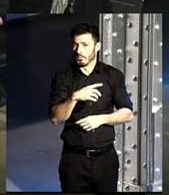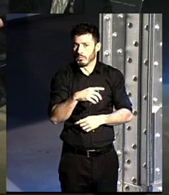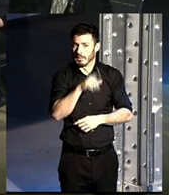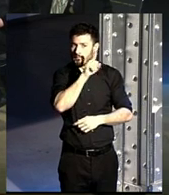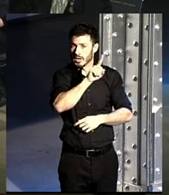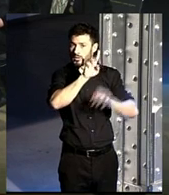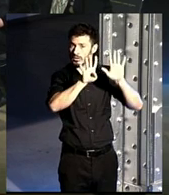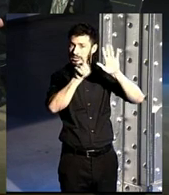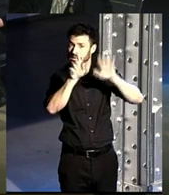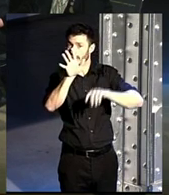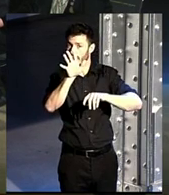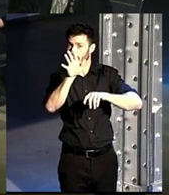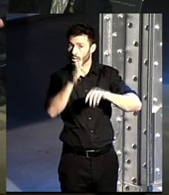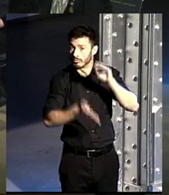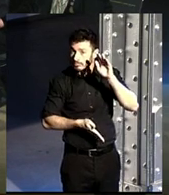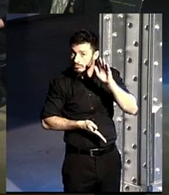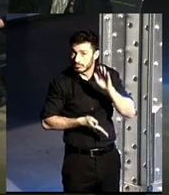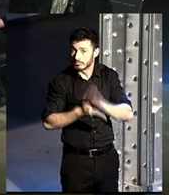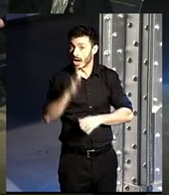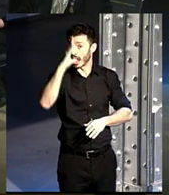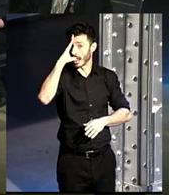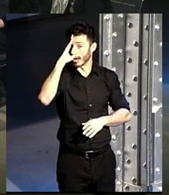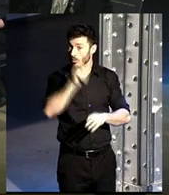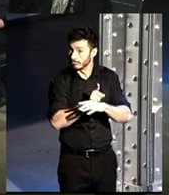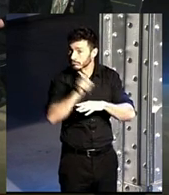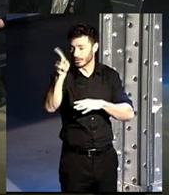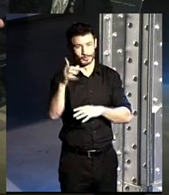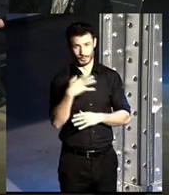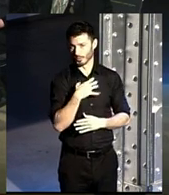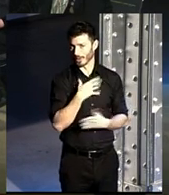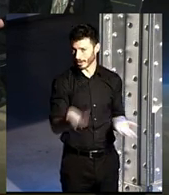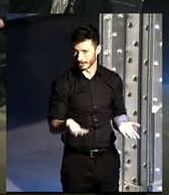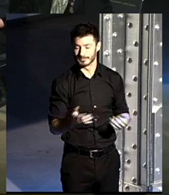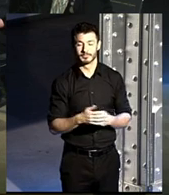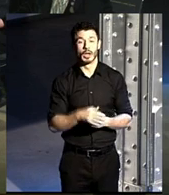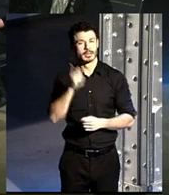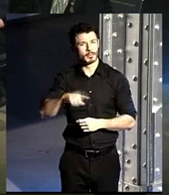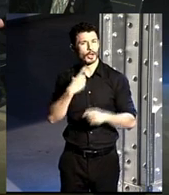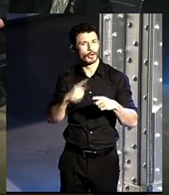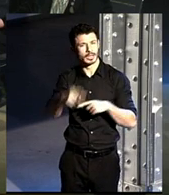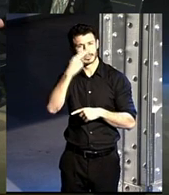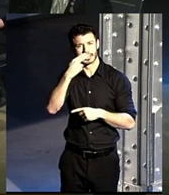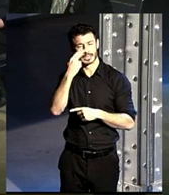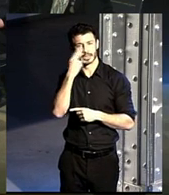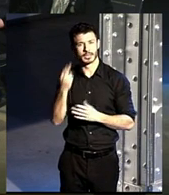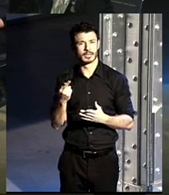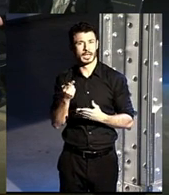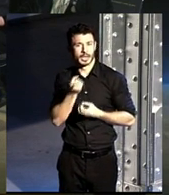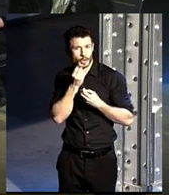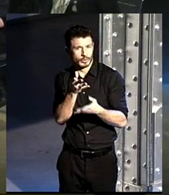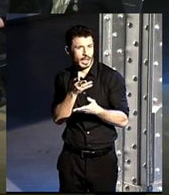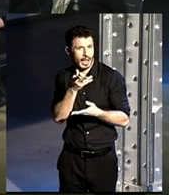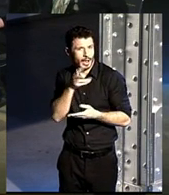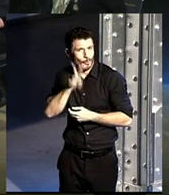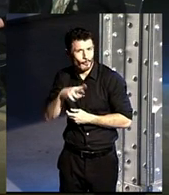ir hasta la Luna con una. Y también, otra cosa interesante que nunca se cuenta, ¿por